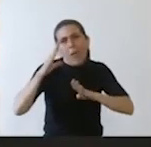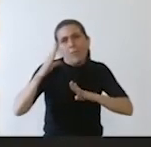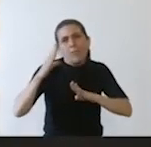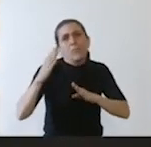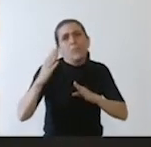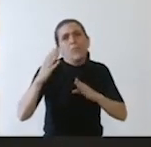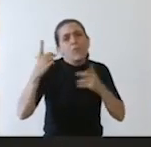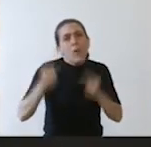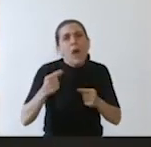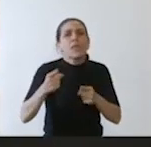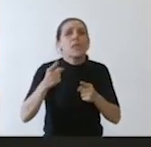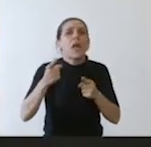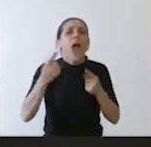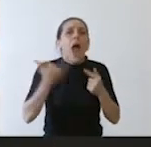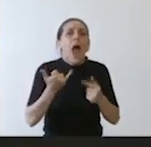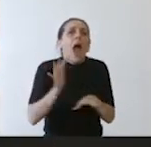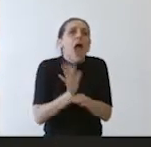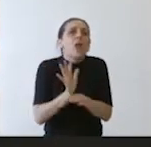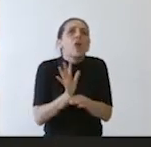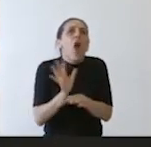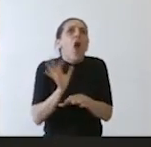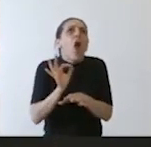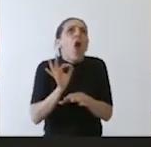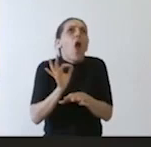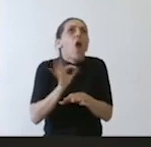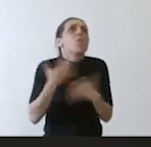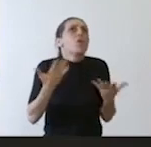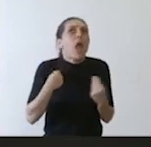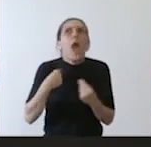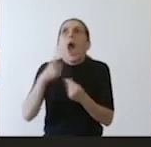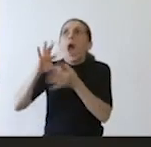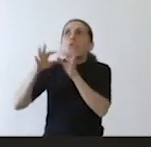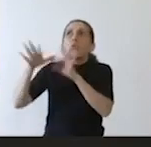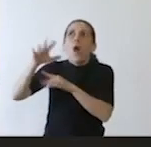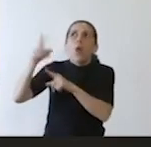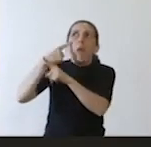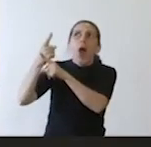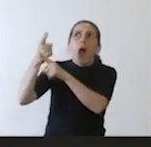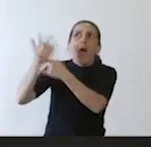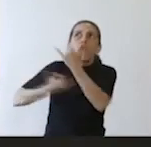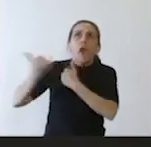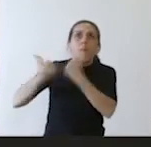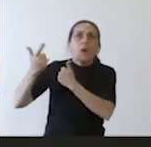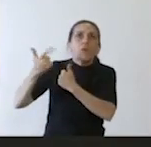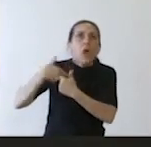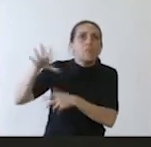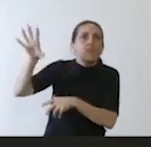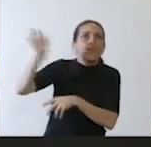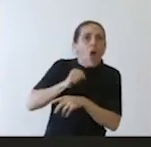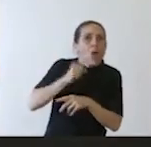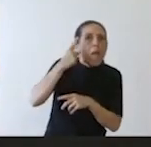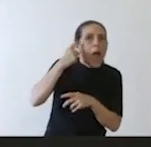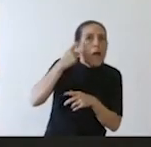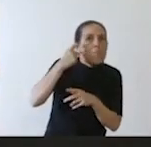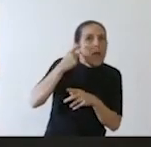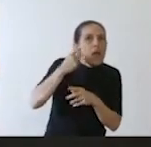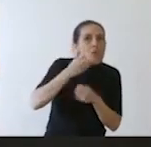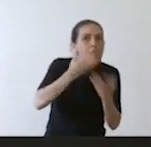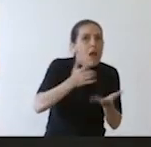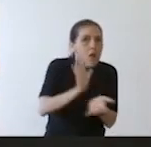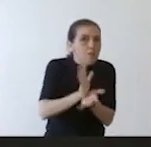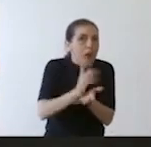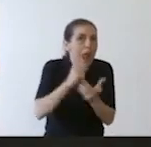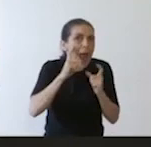oportunidad que tenemos que es aprender de lo que le está pasando a Europa para intentar generar alguna acción de